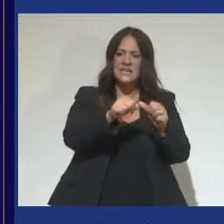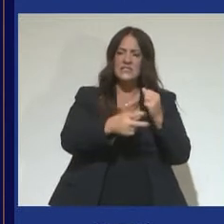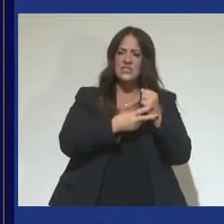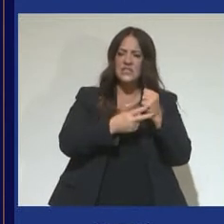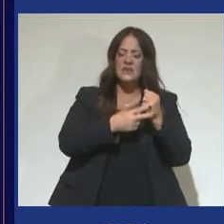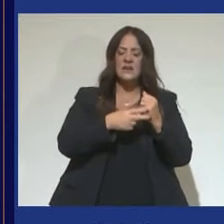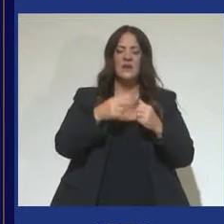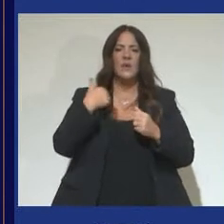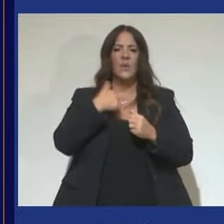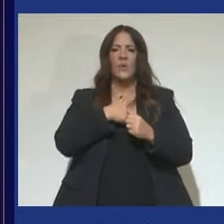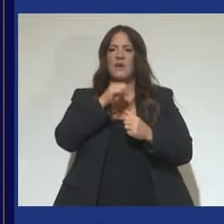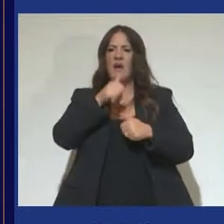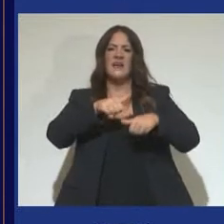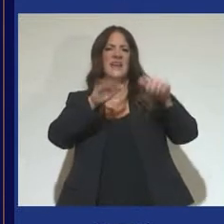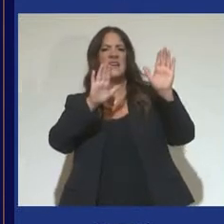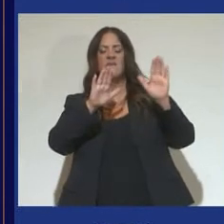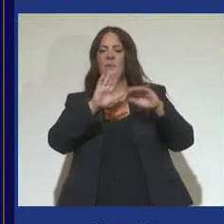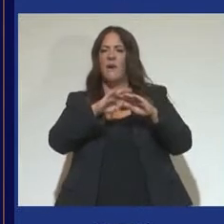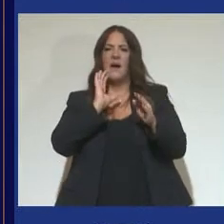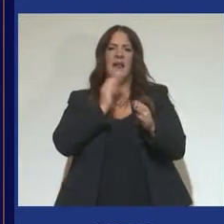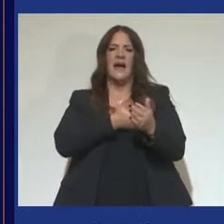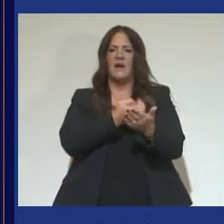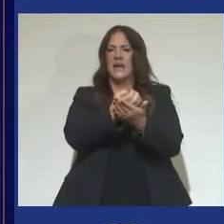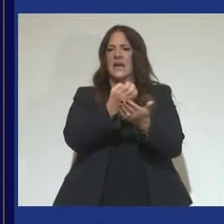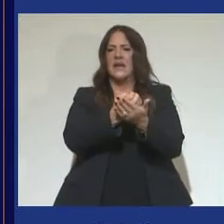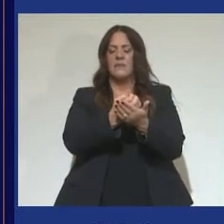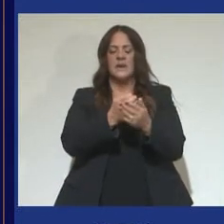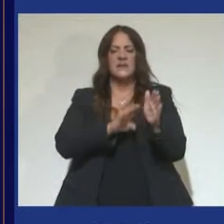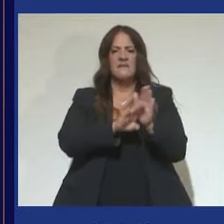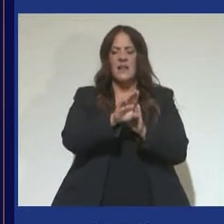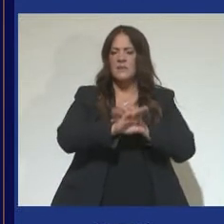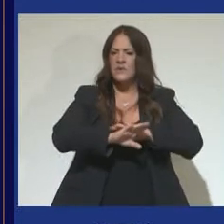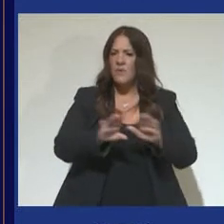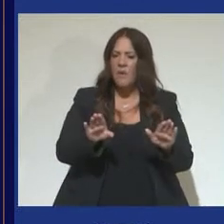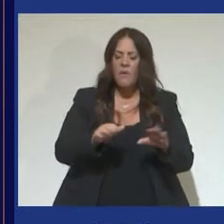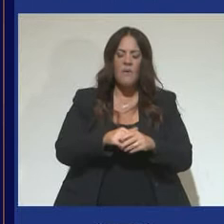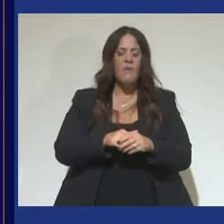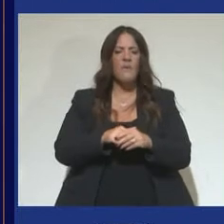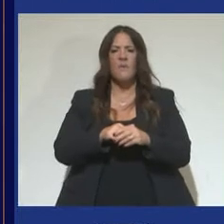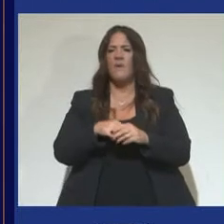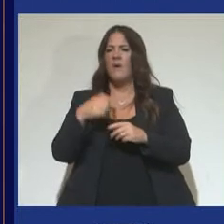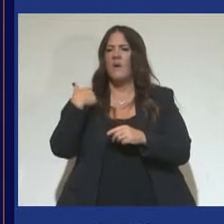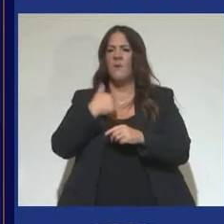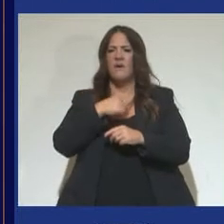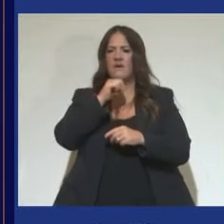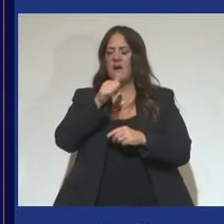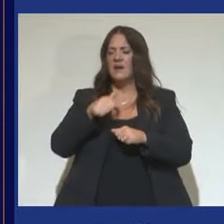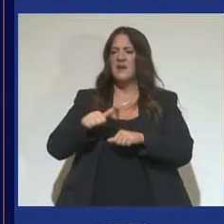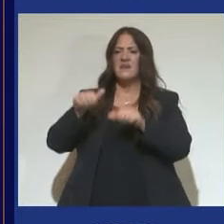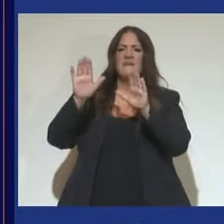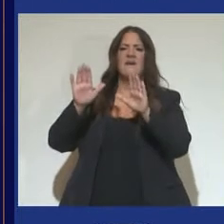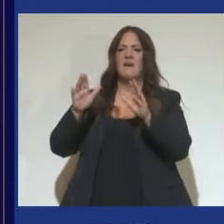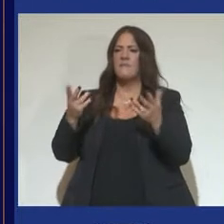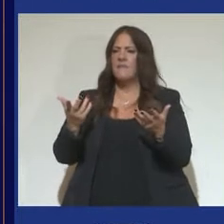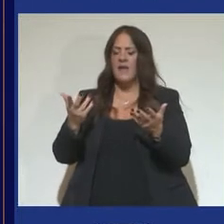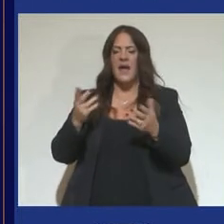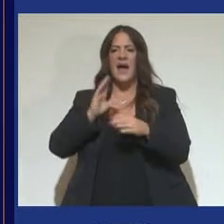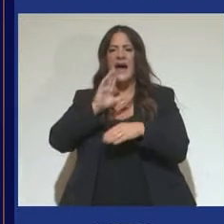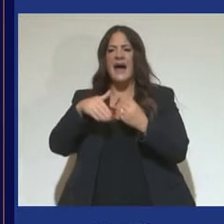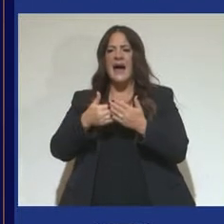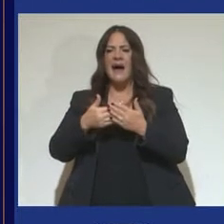retener a más empresas no vamos a darnos por vencidos en el desarrollo no vamos a darnos por vencidos